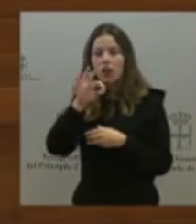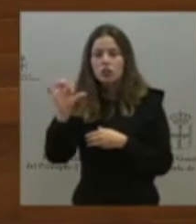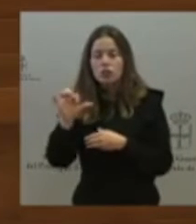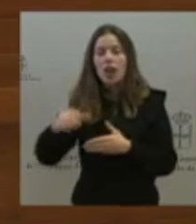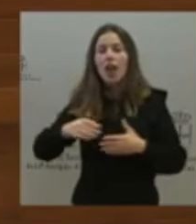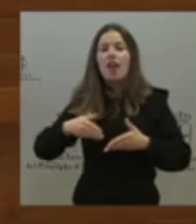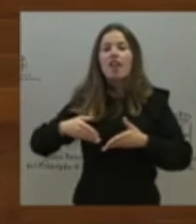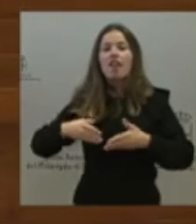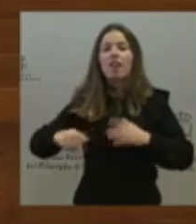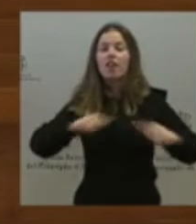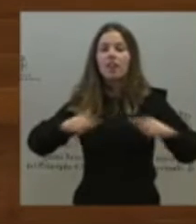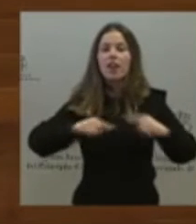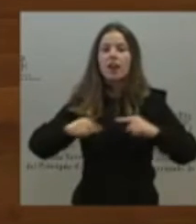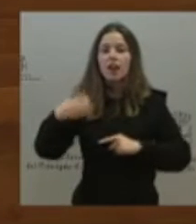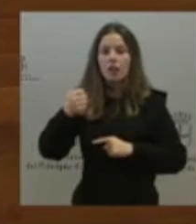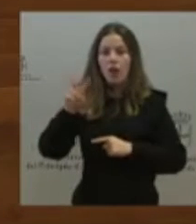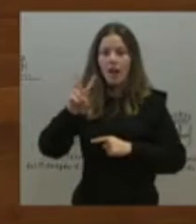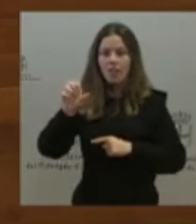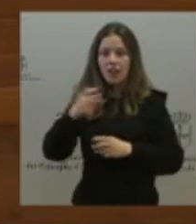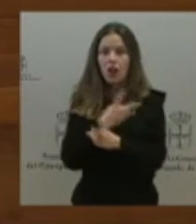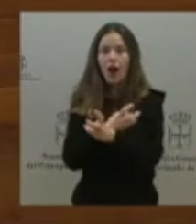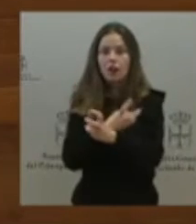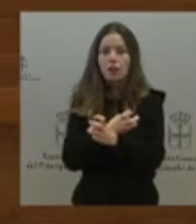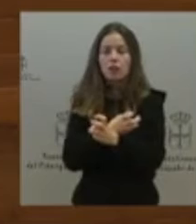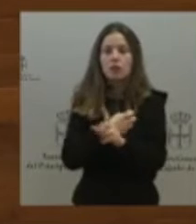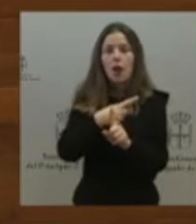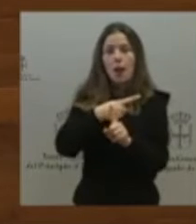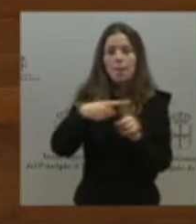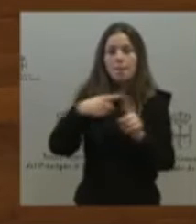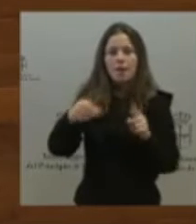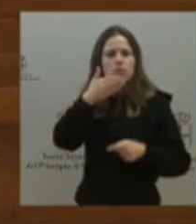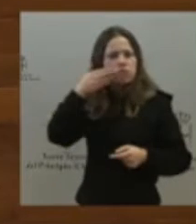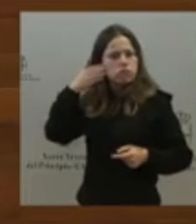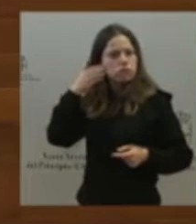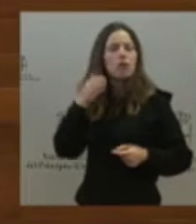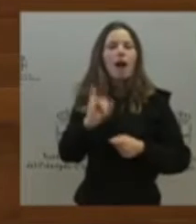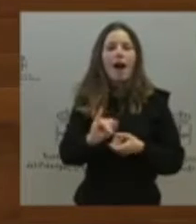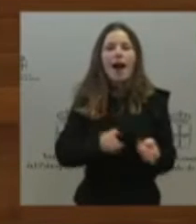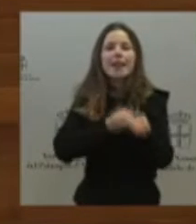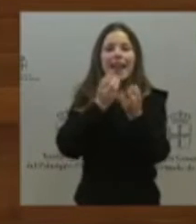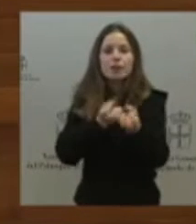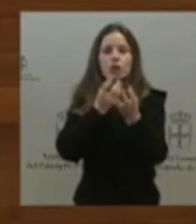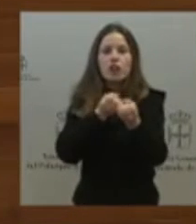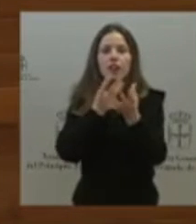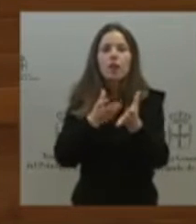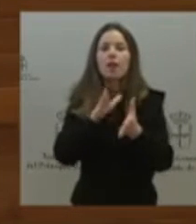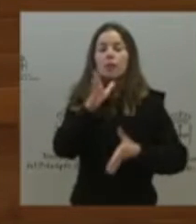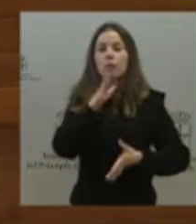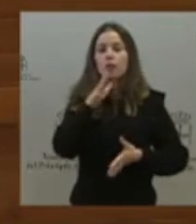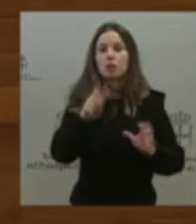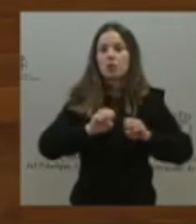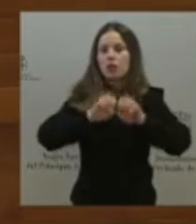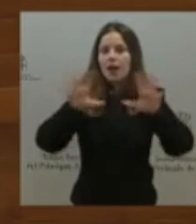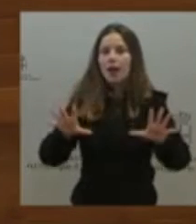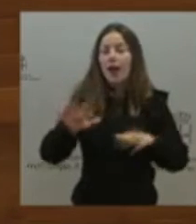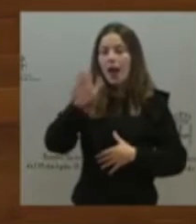arqueólogo medievalista de prestigio. La exposición de motivos y clara y parendos que perfecta